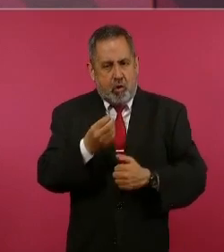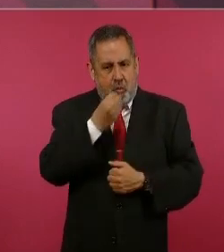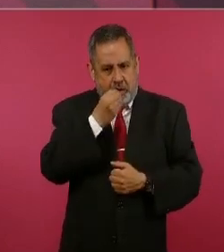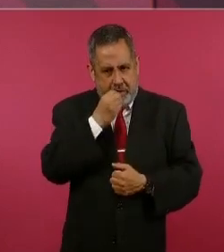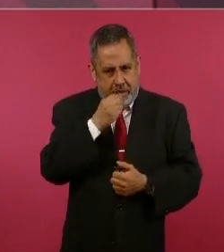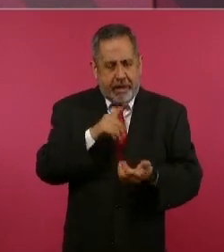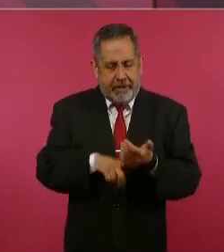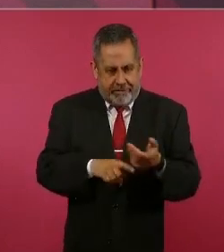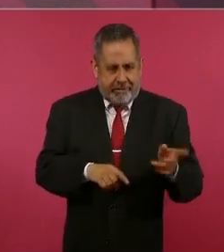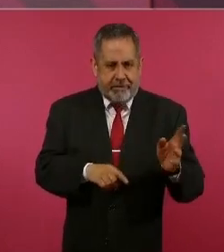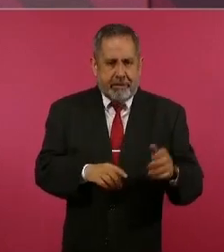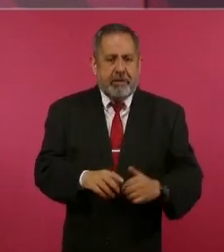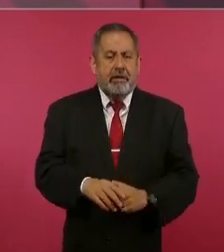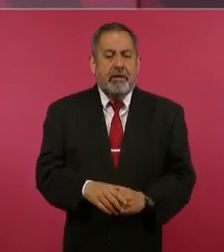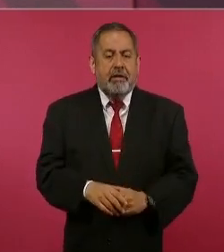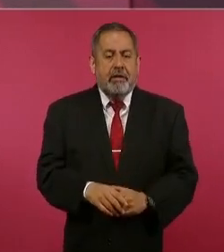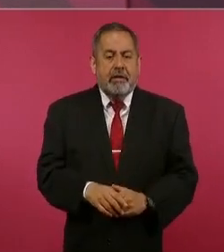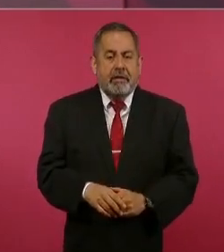y